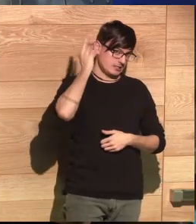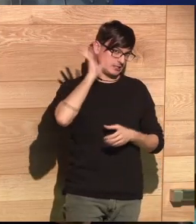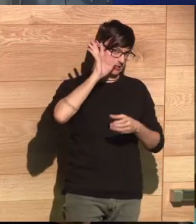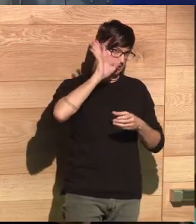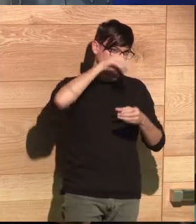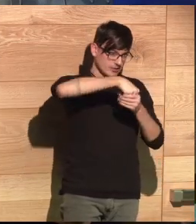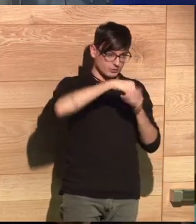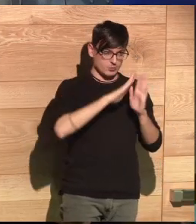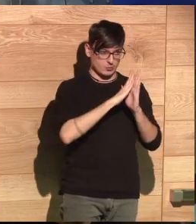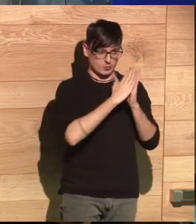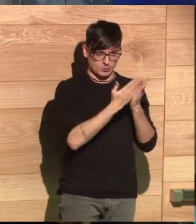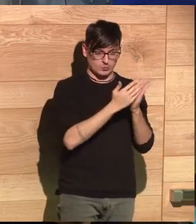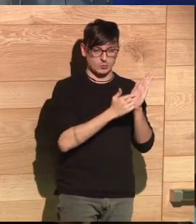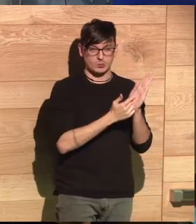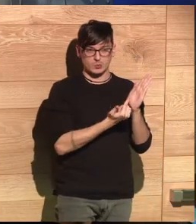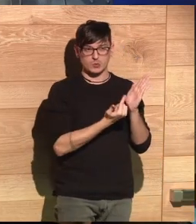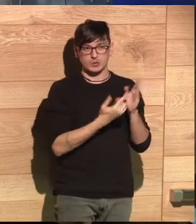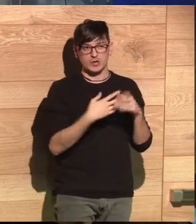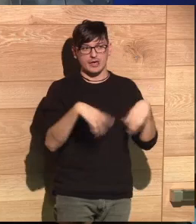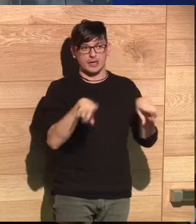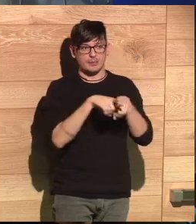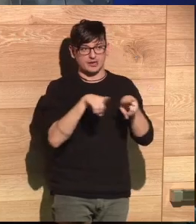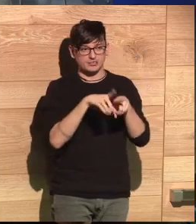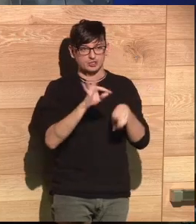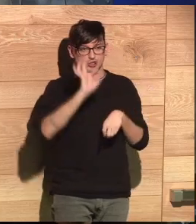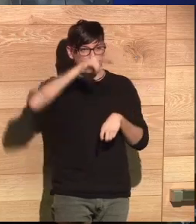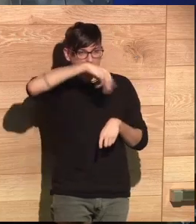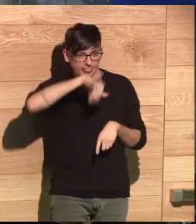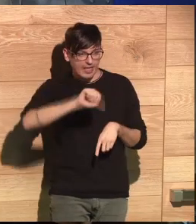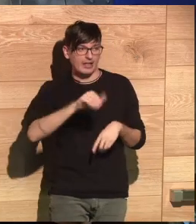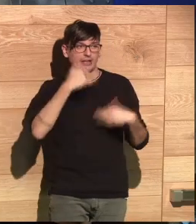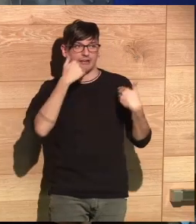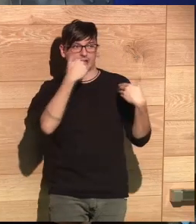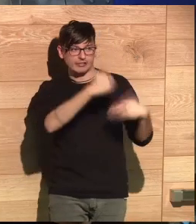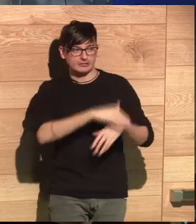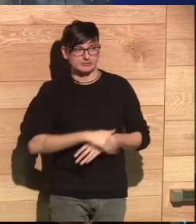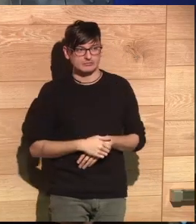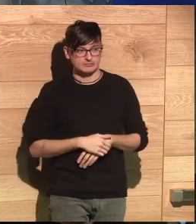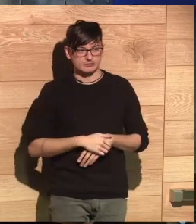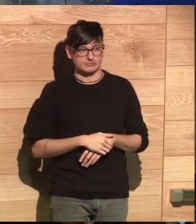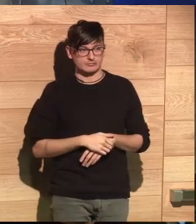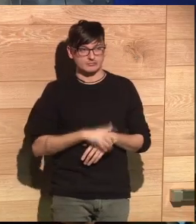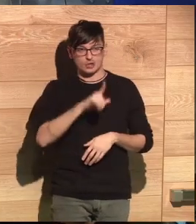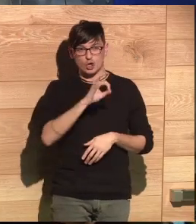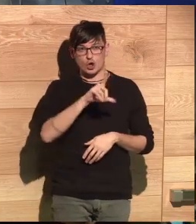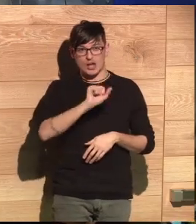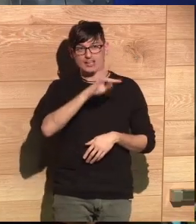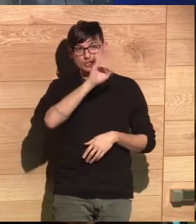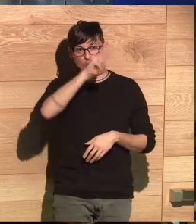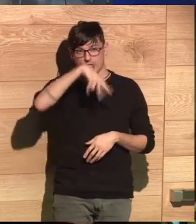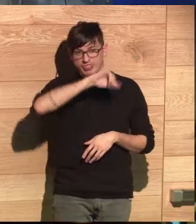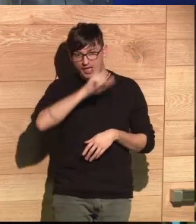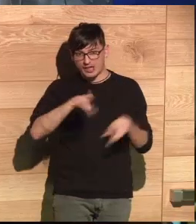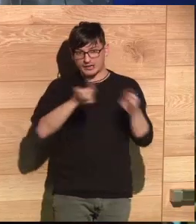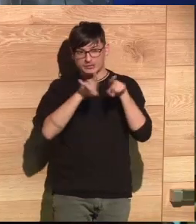presentes en No me cuentes cuentos, con las hermanas Touza. Gracias, Ana. Gracias a ti. Bueno, Lola Touza y sus